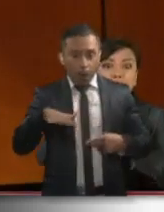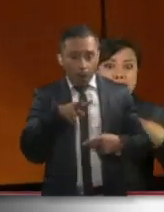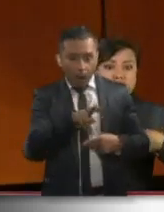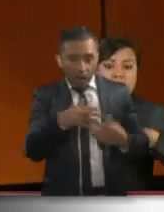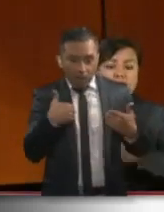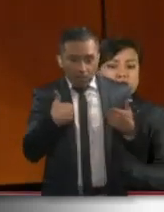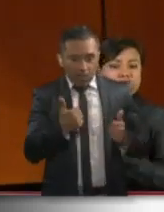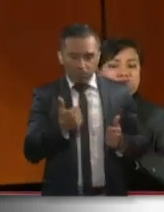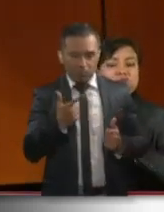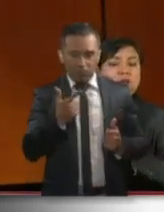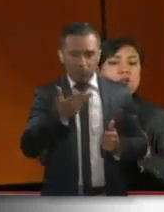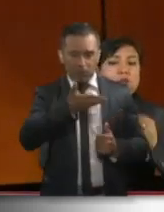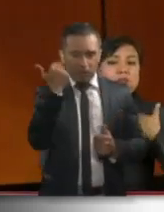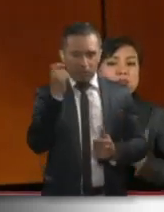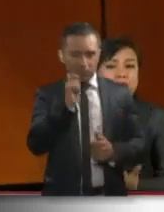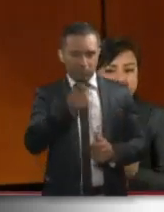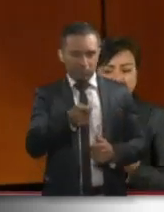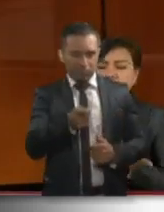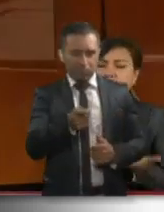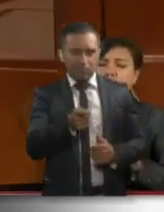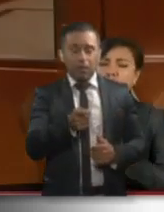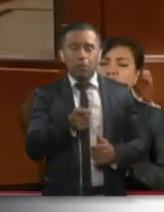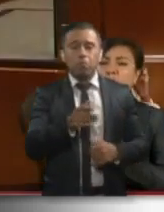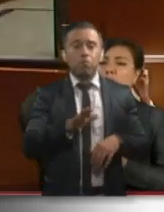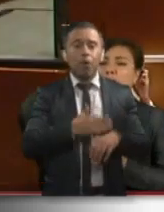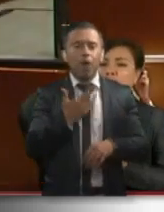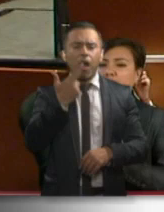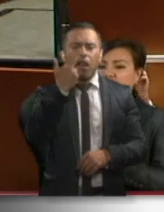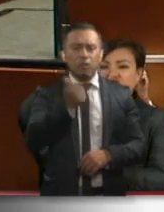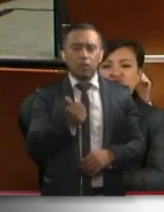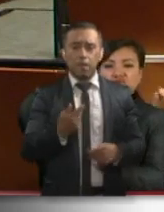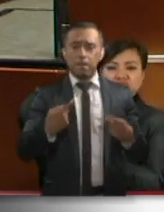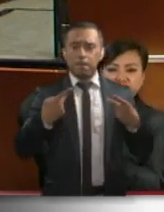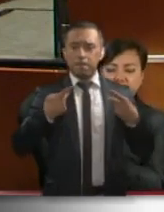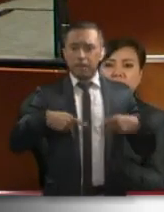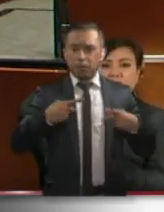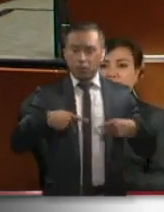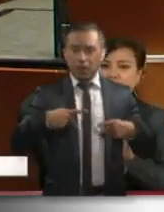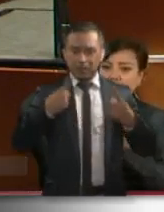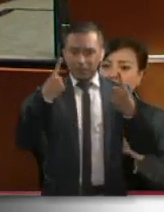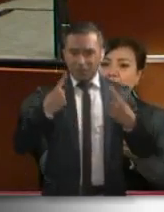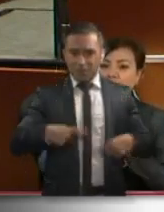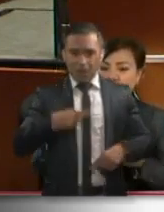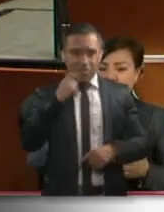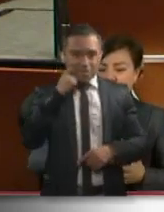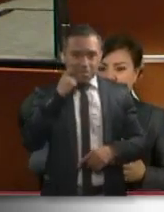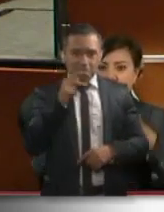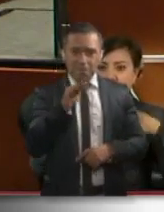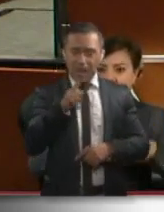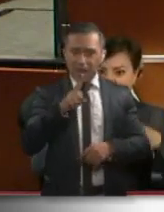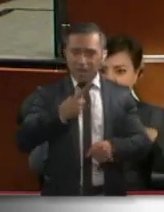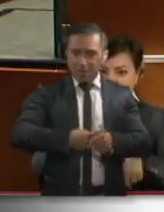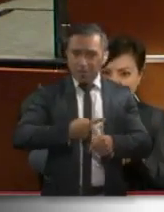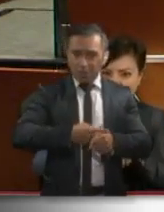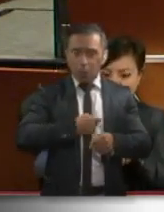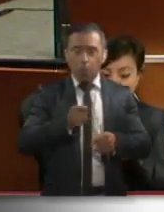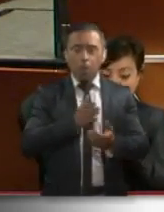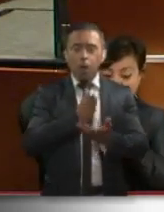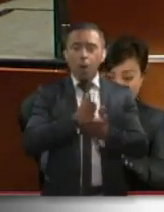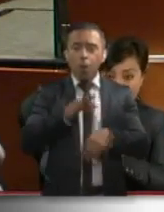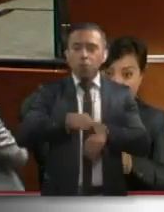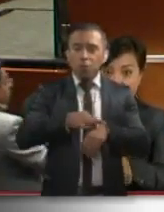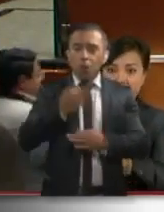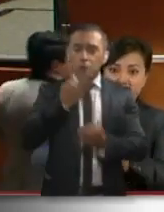ver esto con la manera en que las personas atienden sus problemas de salud de la piel? Si bien en cualquier caso la